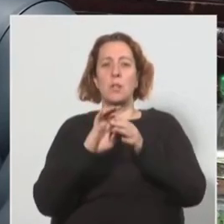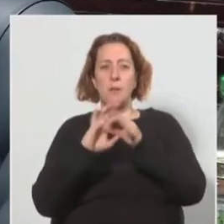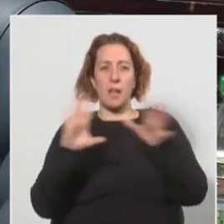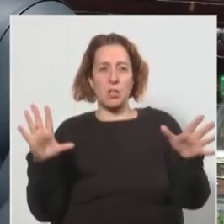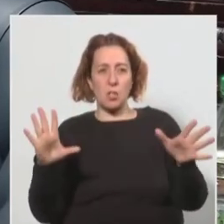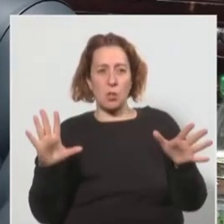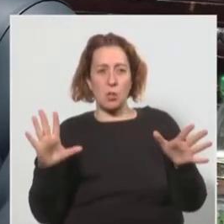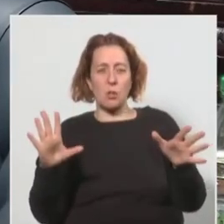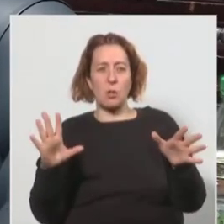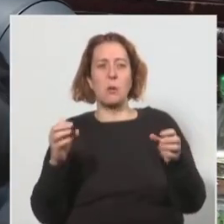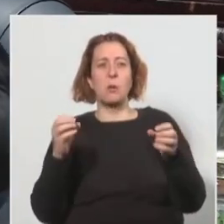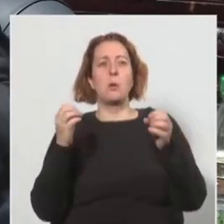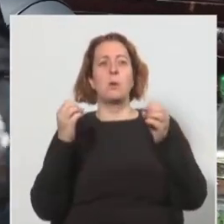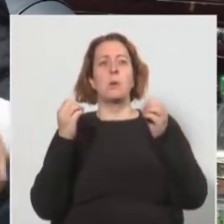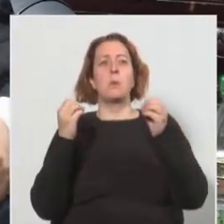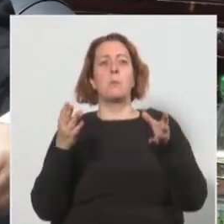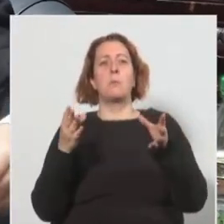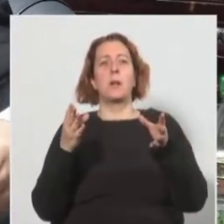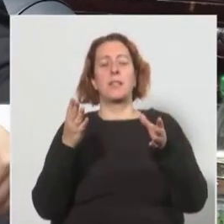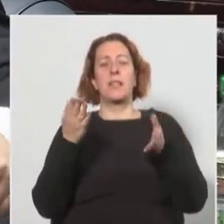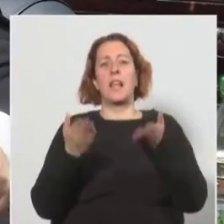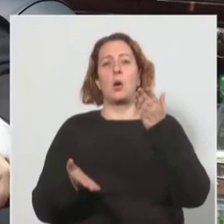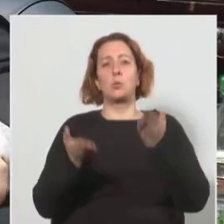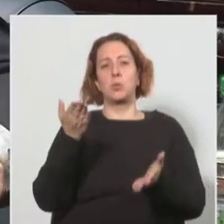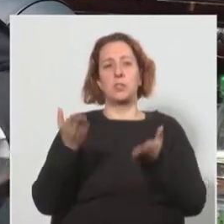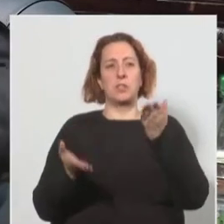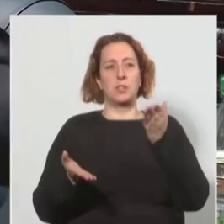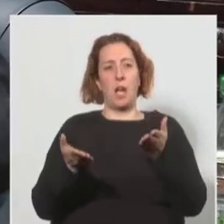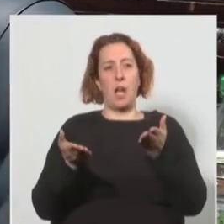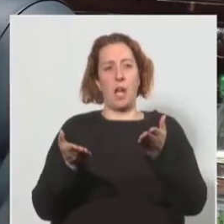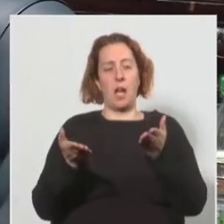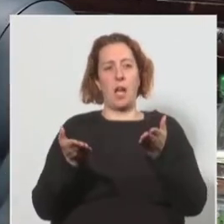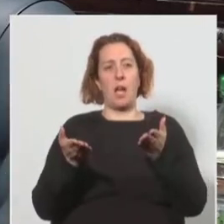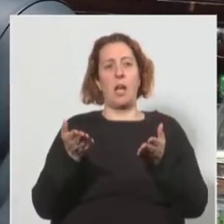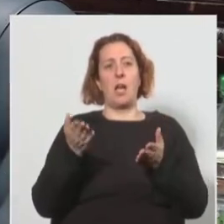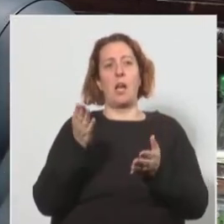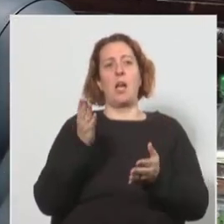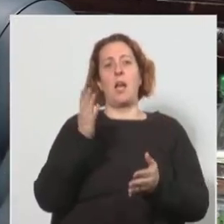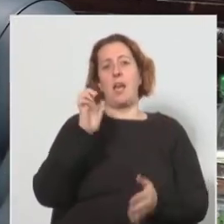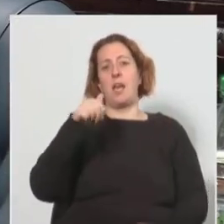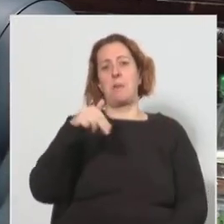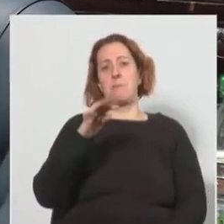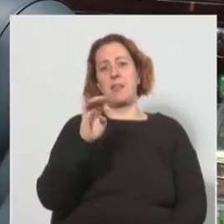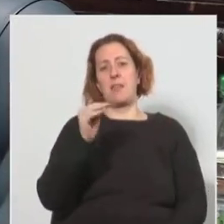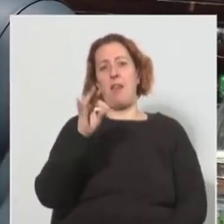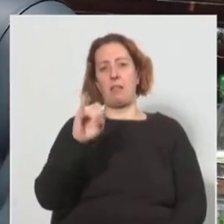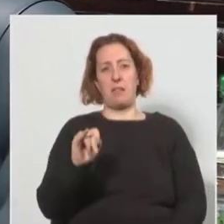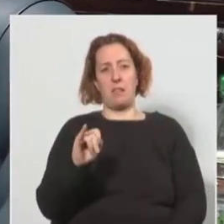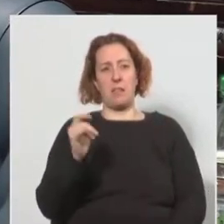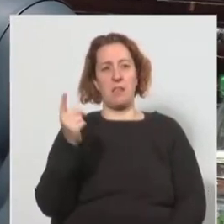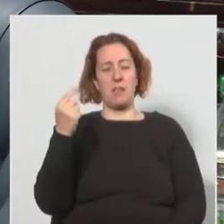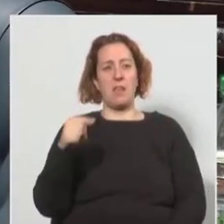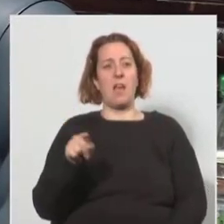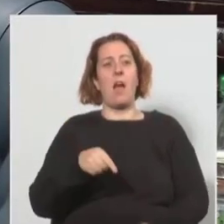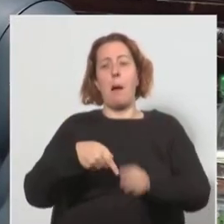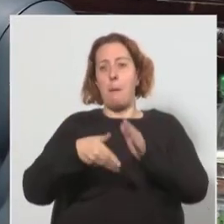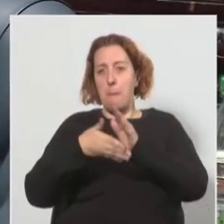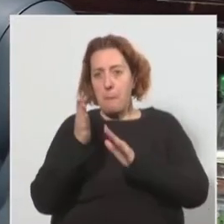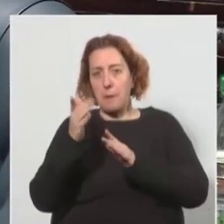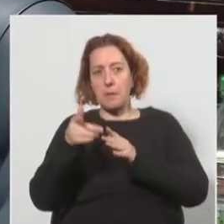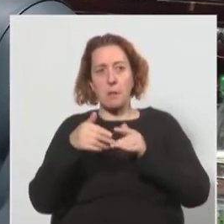liberación por parte de la justicia emiratí y a partir de allí moverse